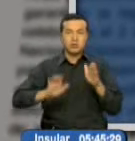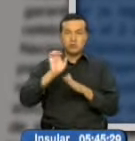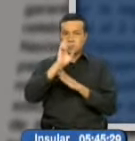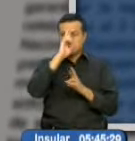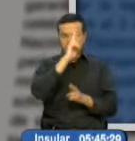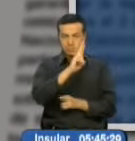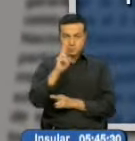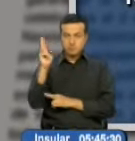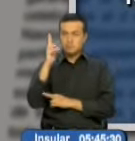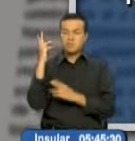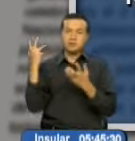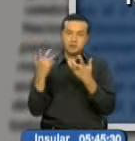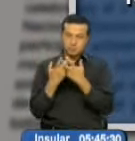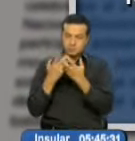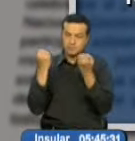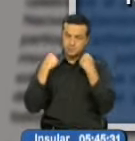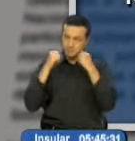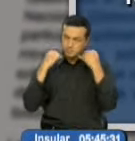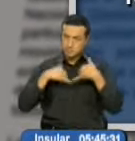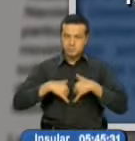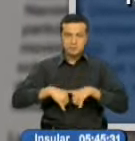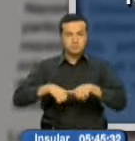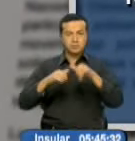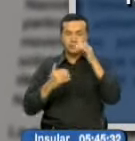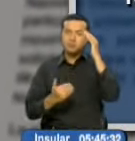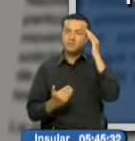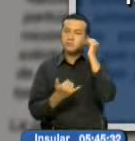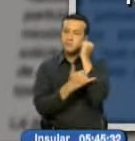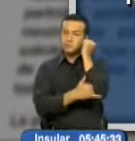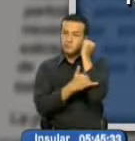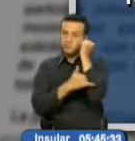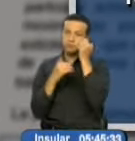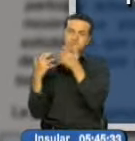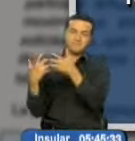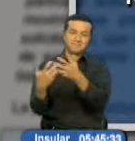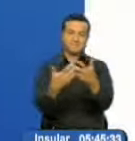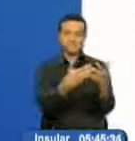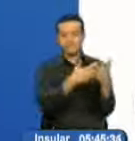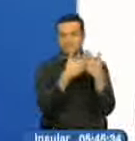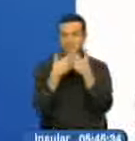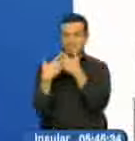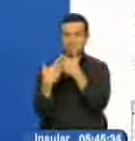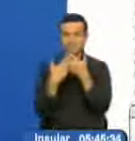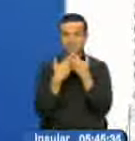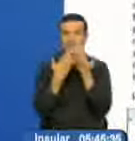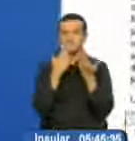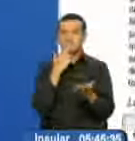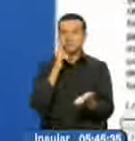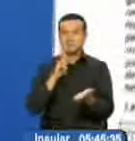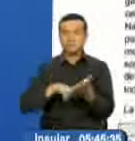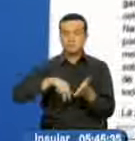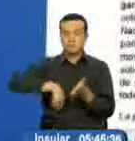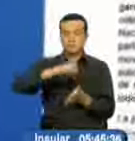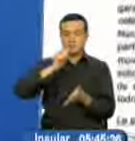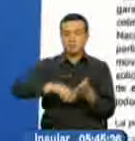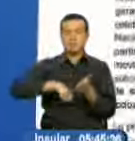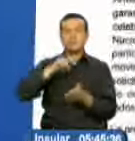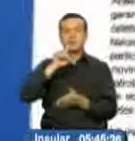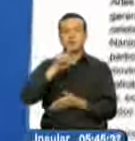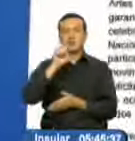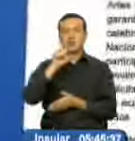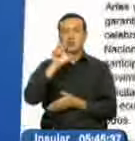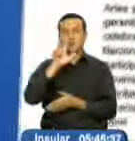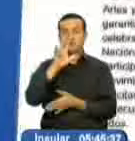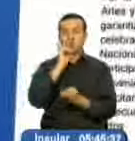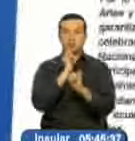y aunemos esfuerzos para continuar forjando un país para todas y todos. Este comunicado lo firman 103